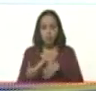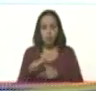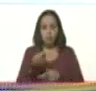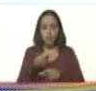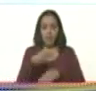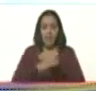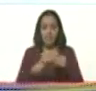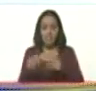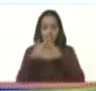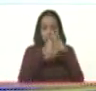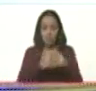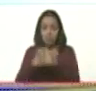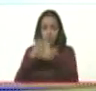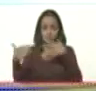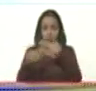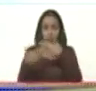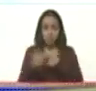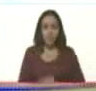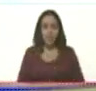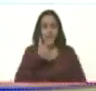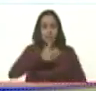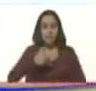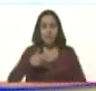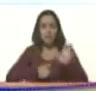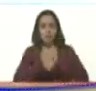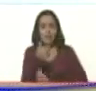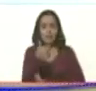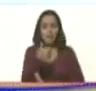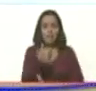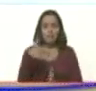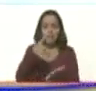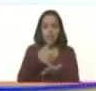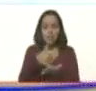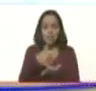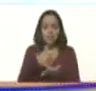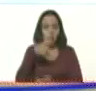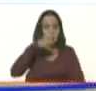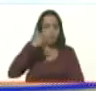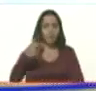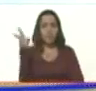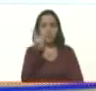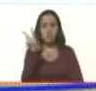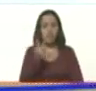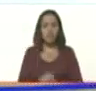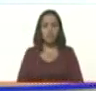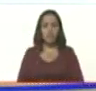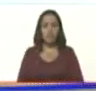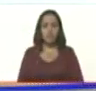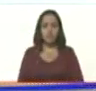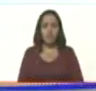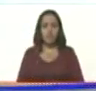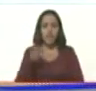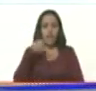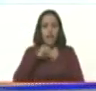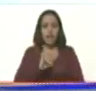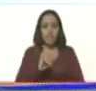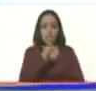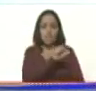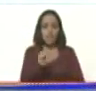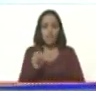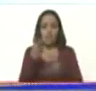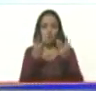el imperialismo a las personas más vulnerables de nuestro pueblo venezolano. Estamos en la semana